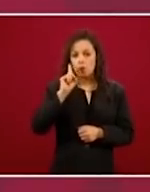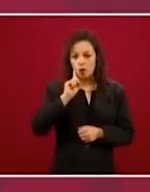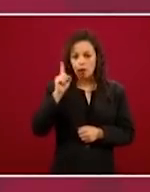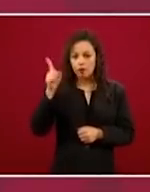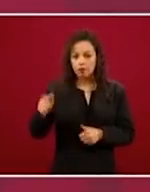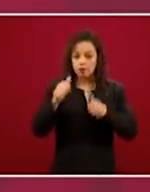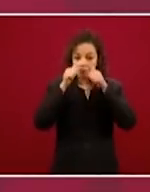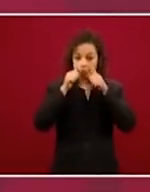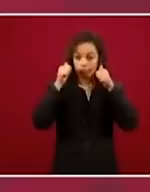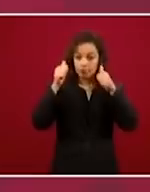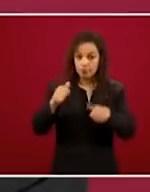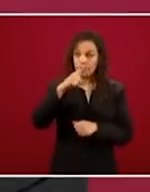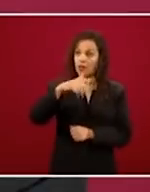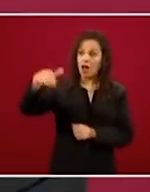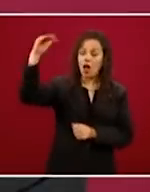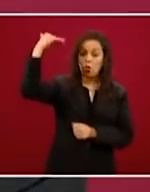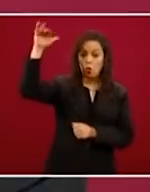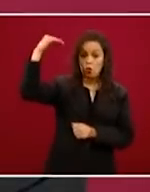adultos mayores mujer